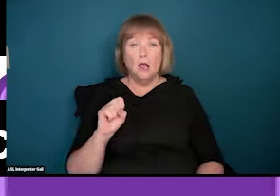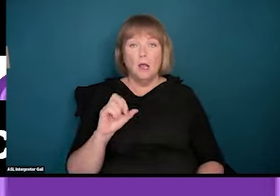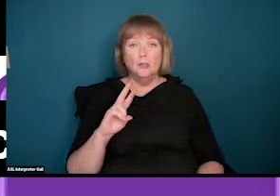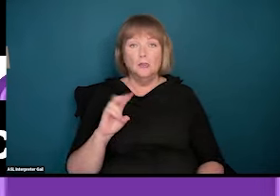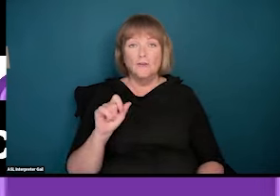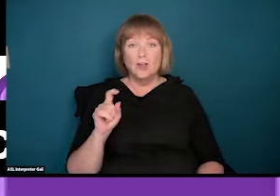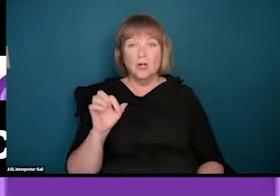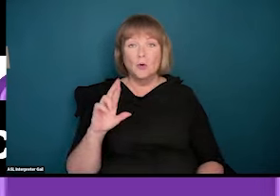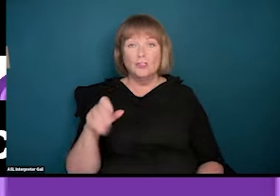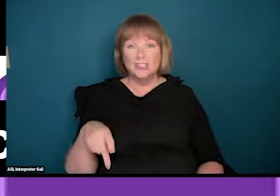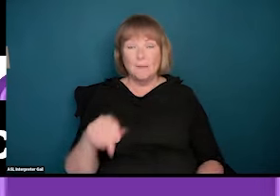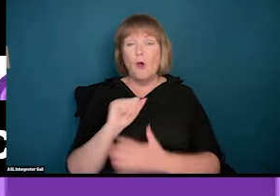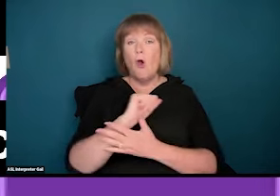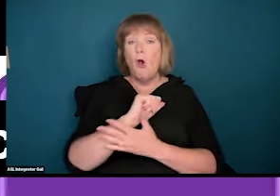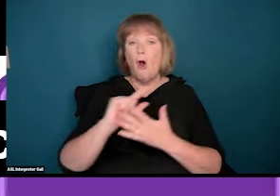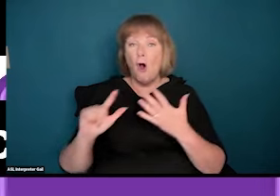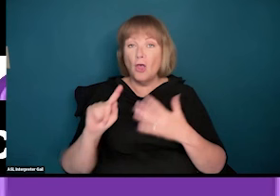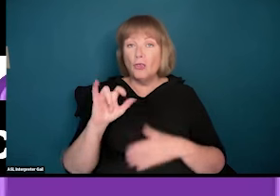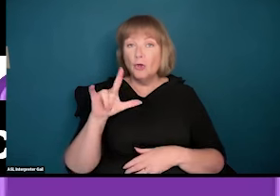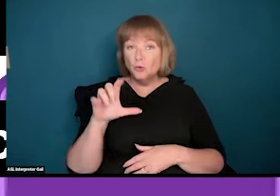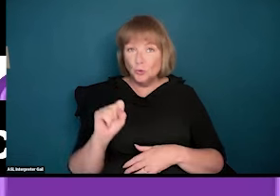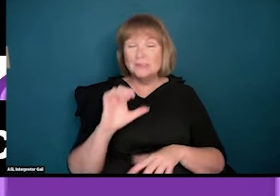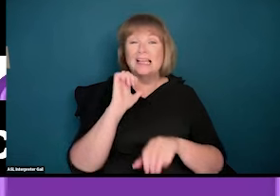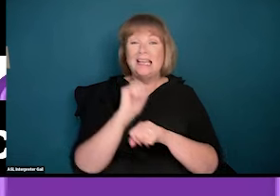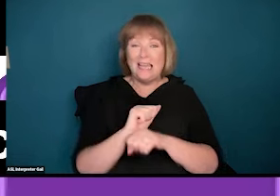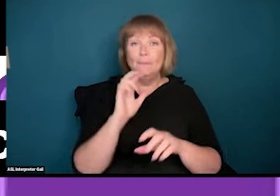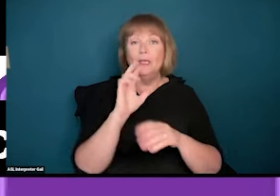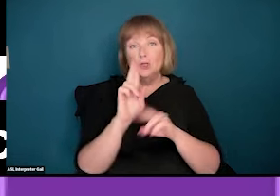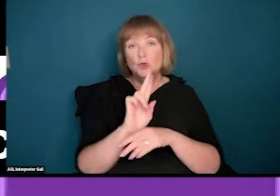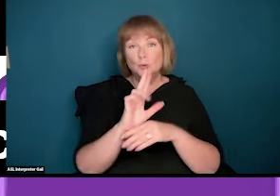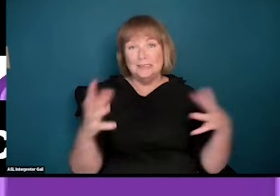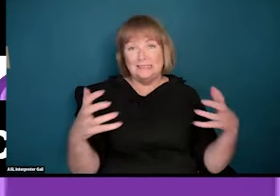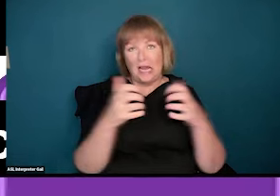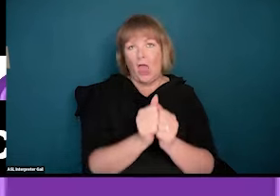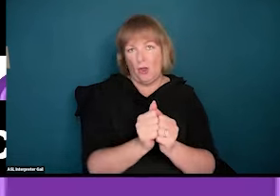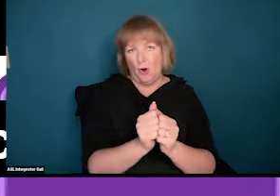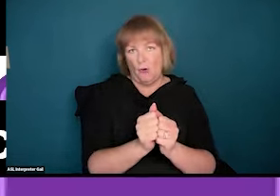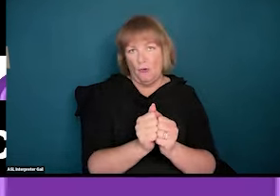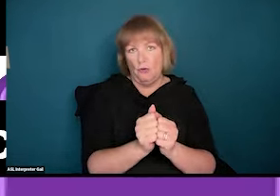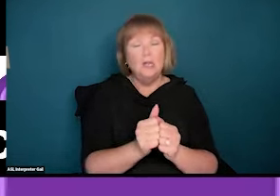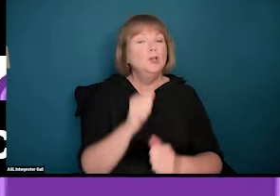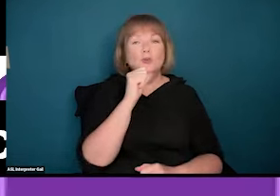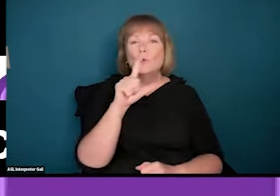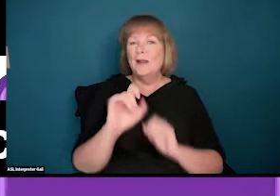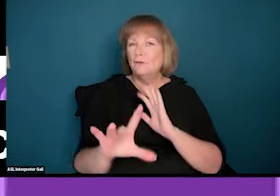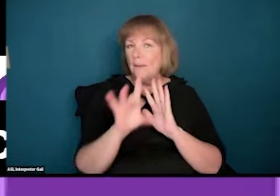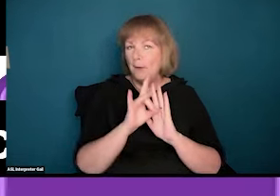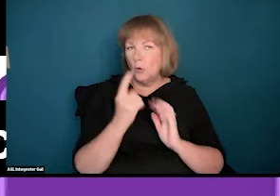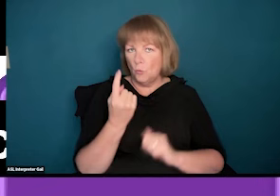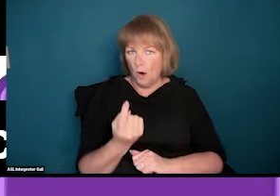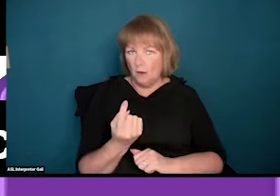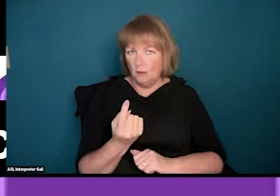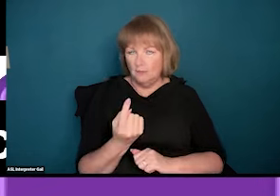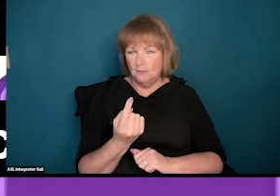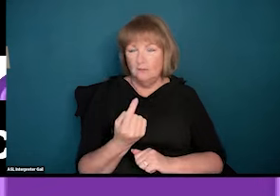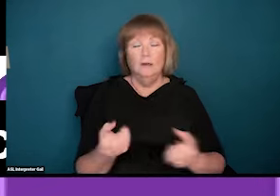acuerdos, liberación de información. Todas estas herramientas pueden usarse en combinación